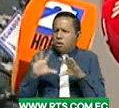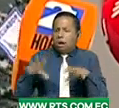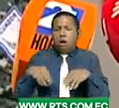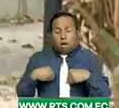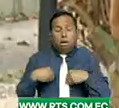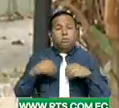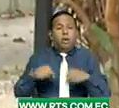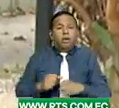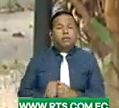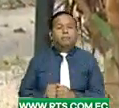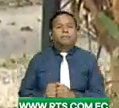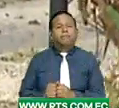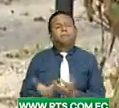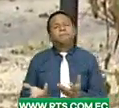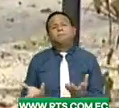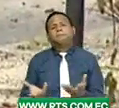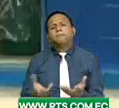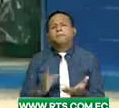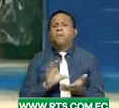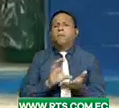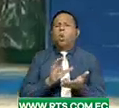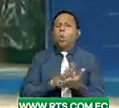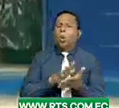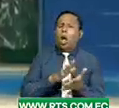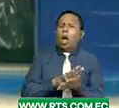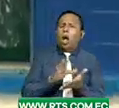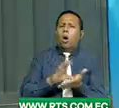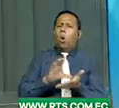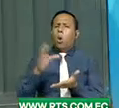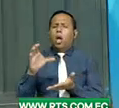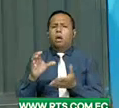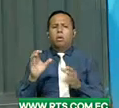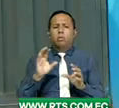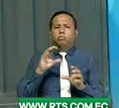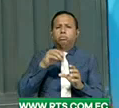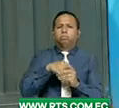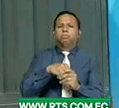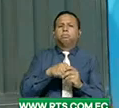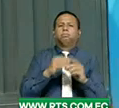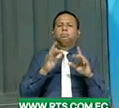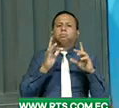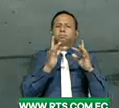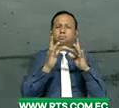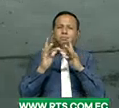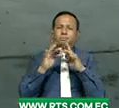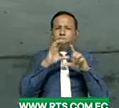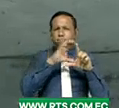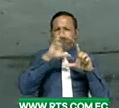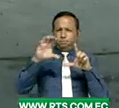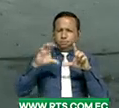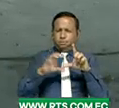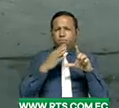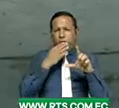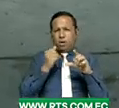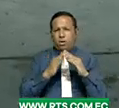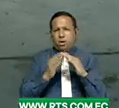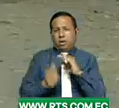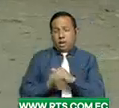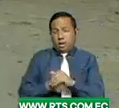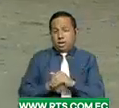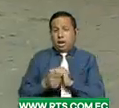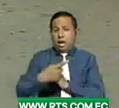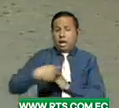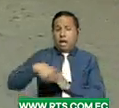problemáticas. En cuanto a los planteles que están laborando de forma virtual por la última declaratoria de estado de excepción y asimismo los horarios para